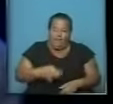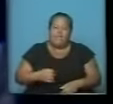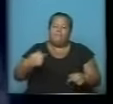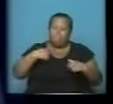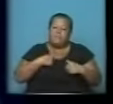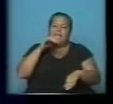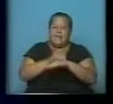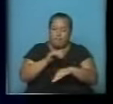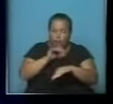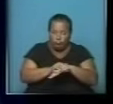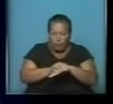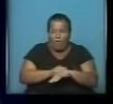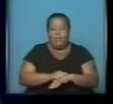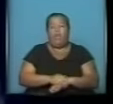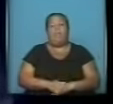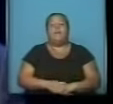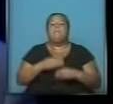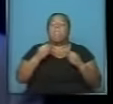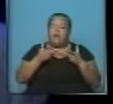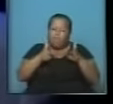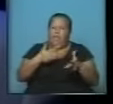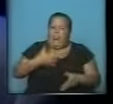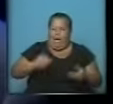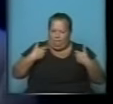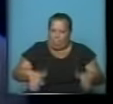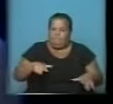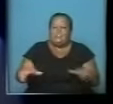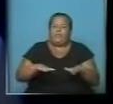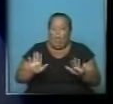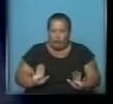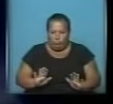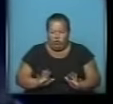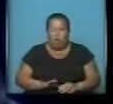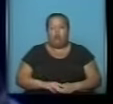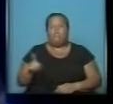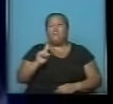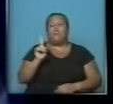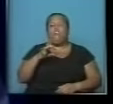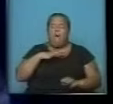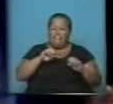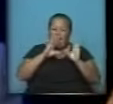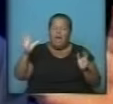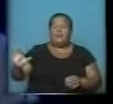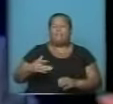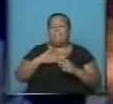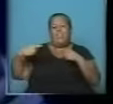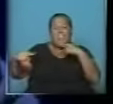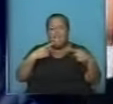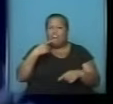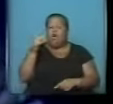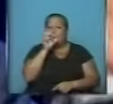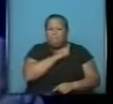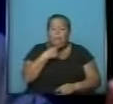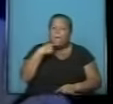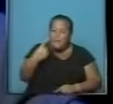con toda responsabilidad, para sincerar esta situación, que no se ha aclarado a lo largo del debate, por más